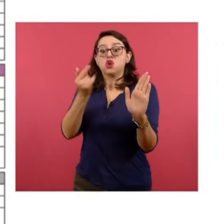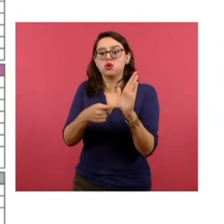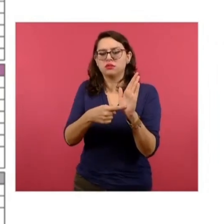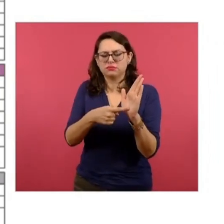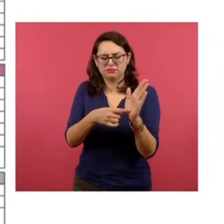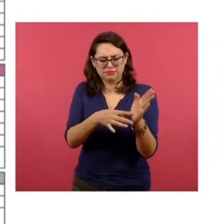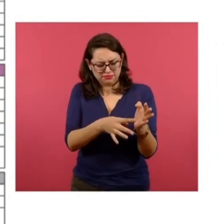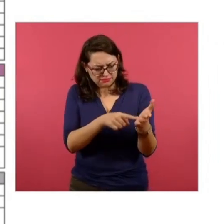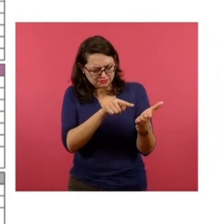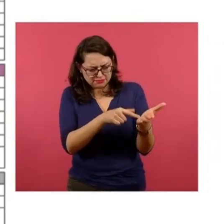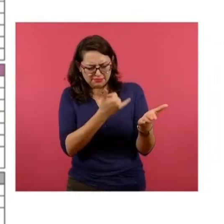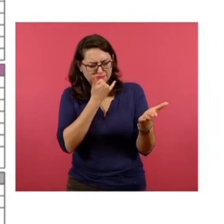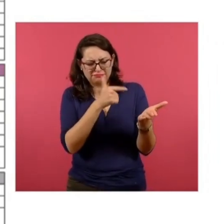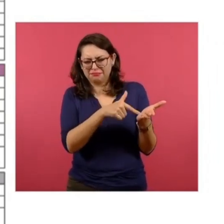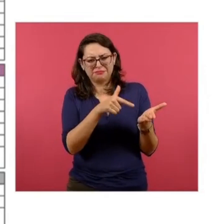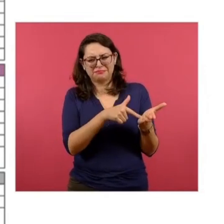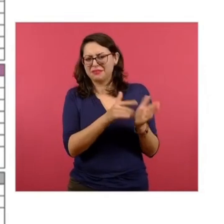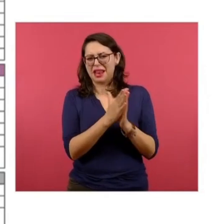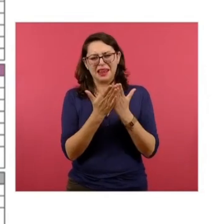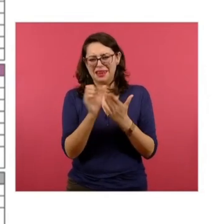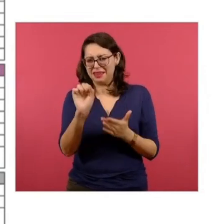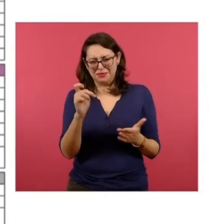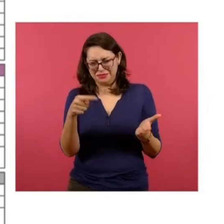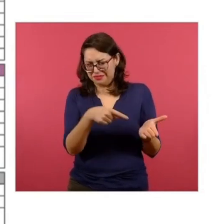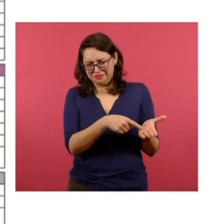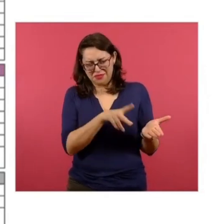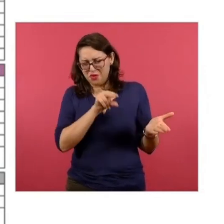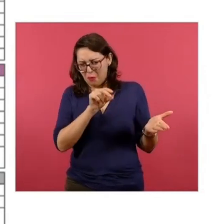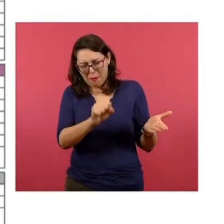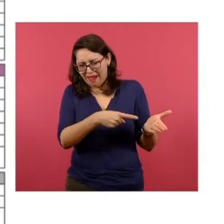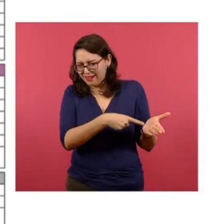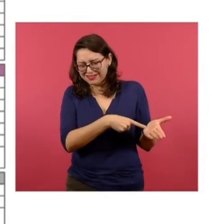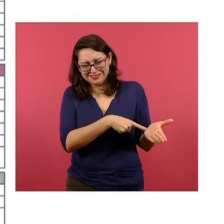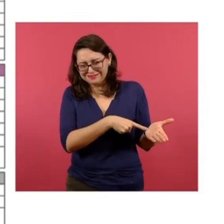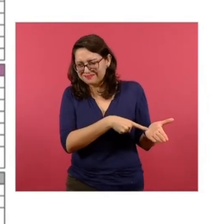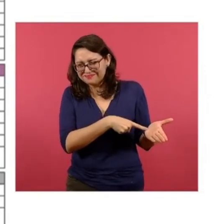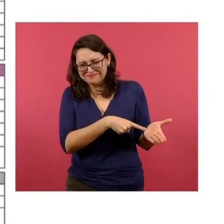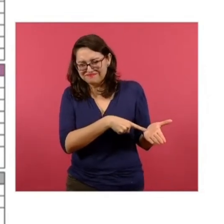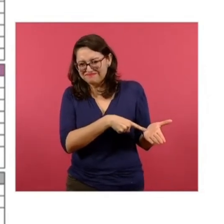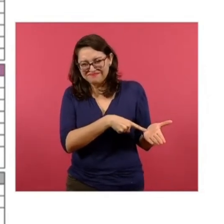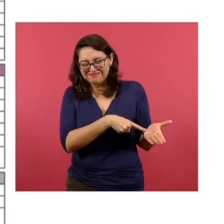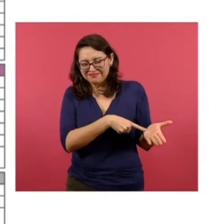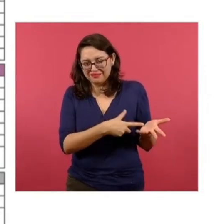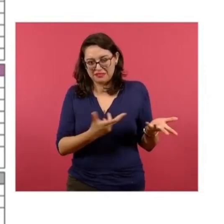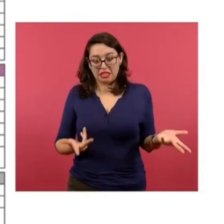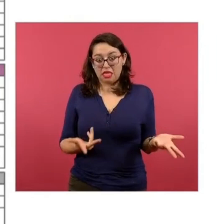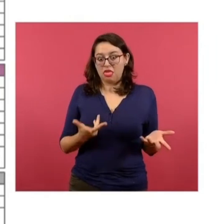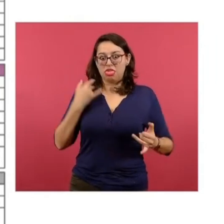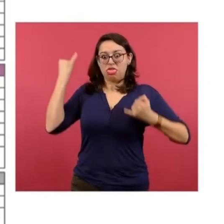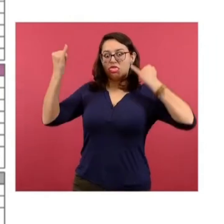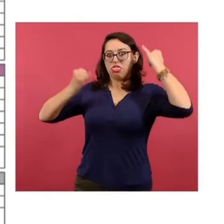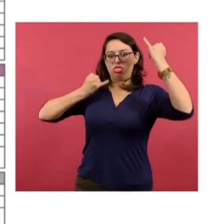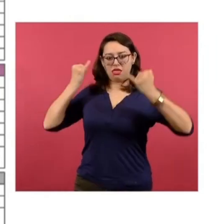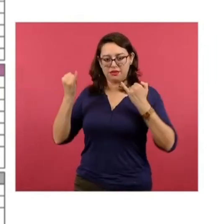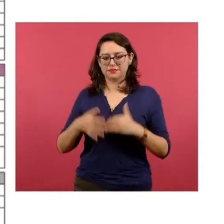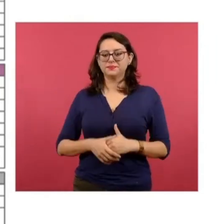de que la familia, la sociedad se levante e intente detener el proceso. Bueno, digamos que fueran